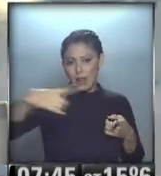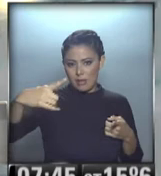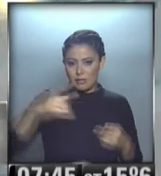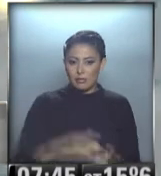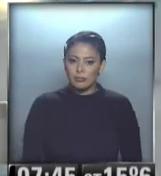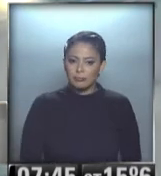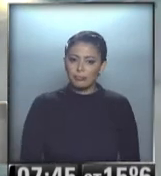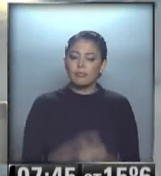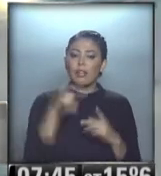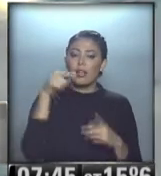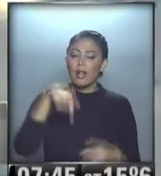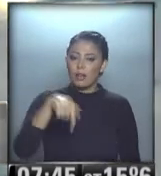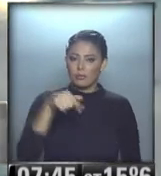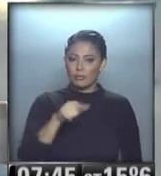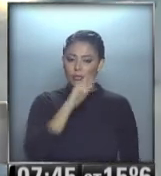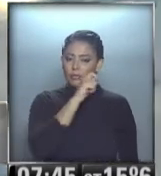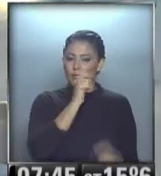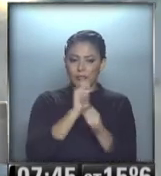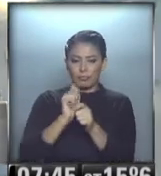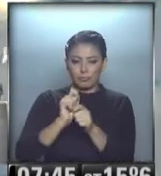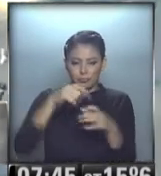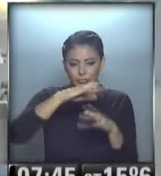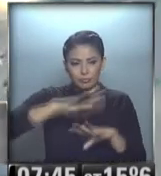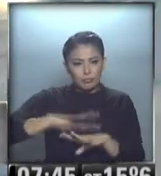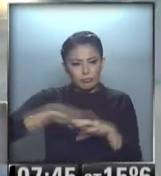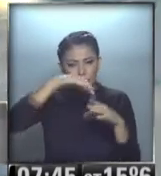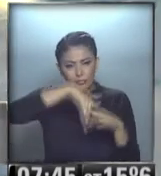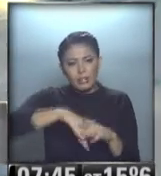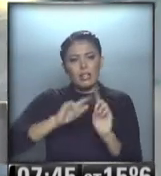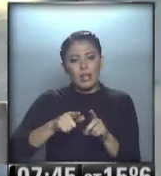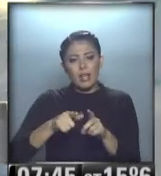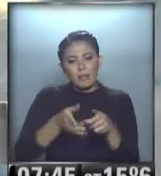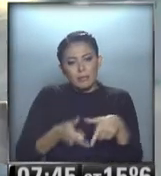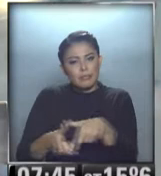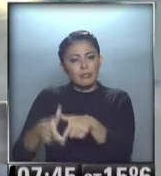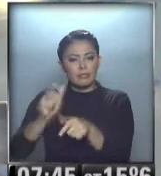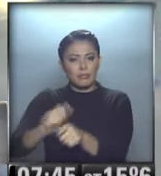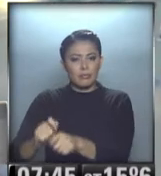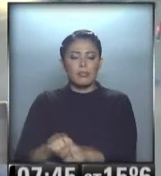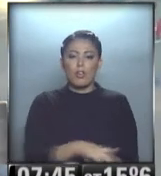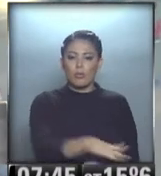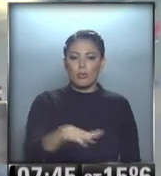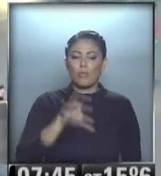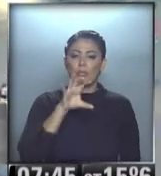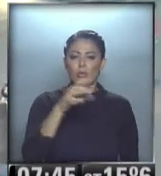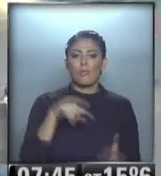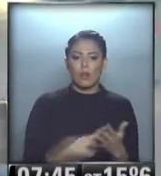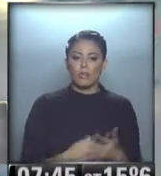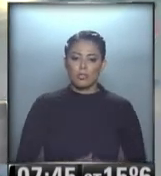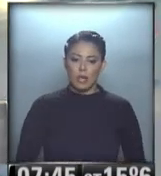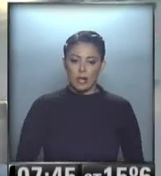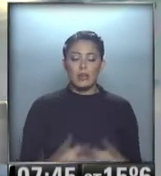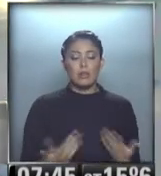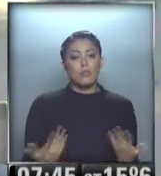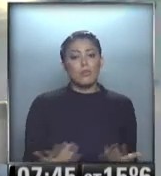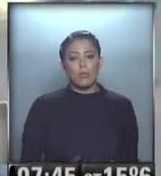geografía, donde se están realizando obras de alcantarillado y canalización. Esto es en la zona de la provincia de Buenos Aires, así